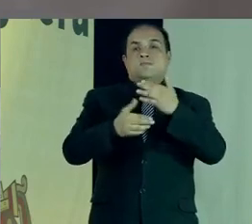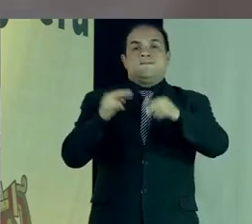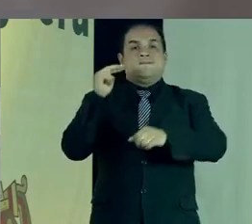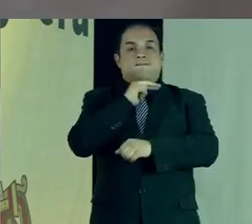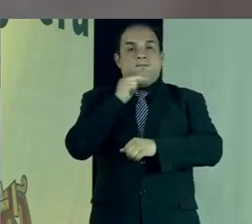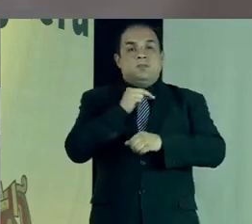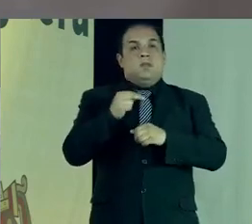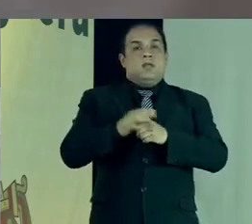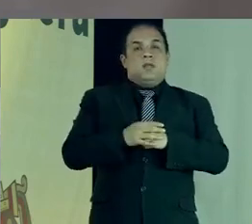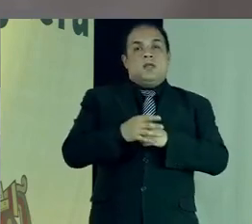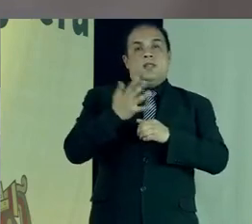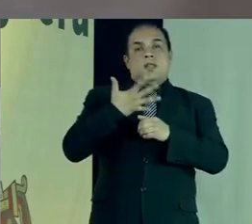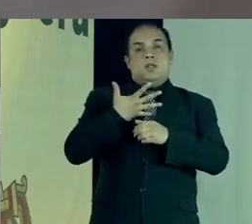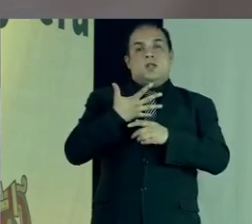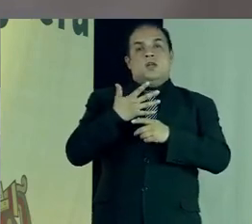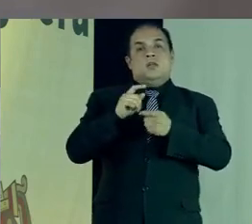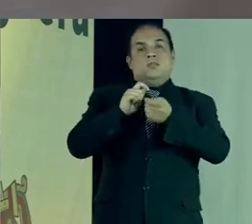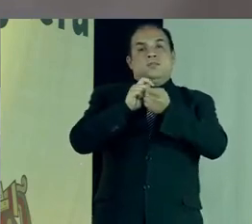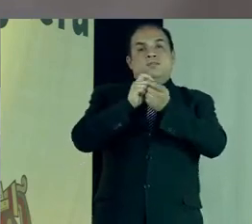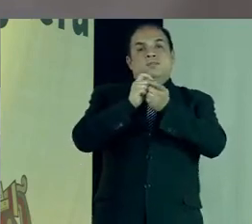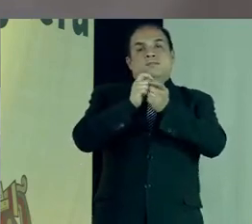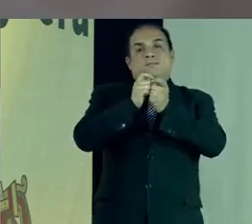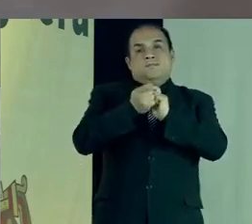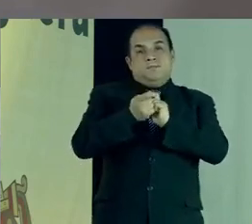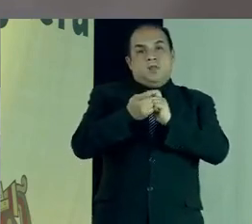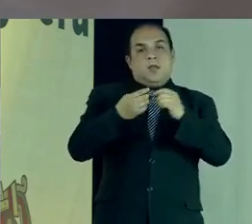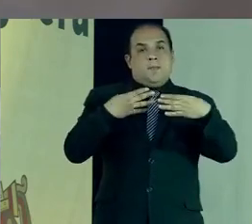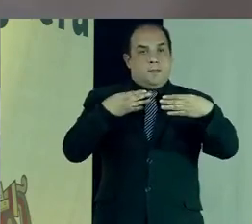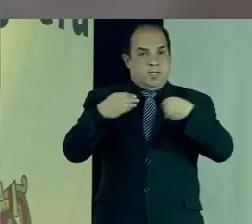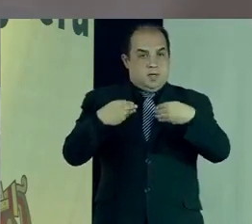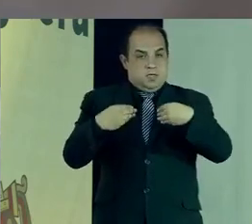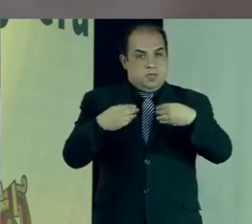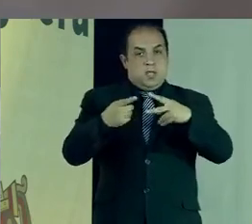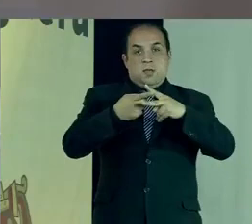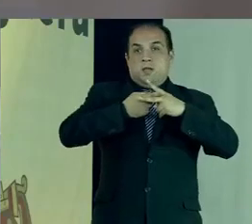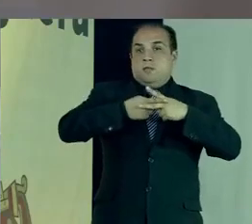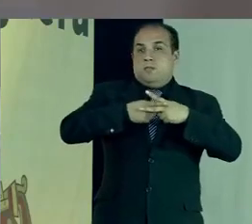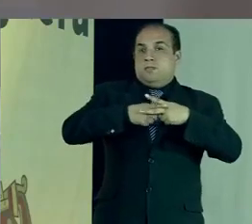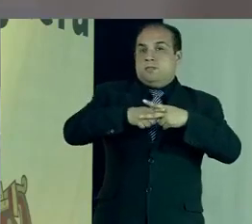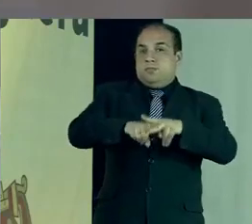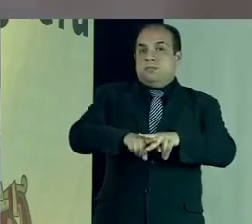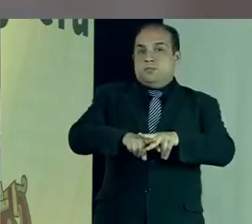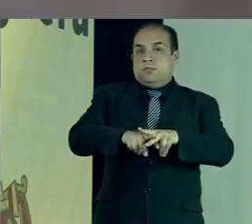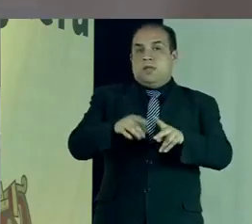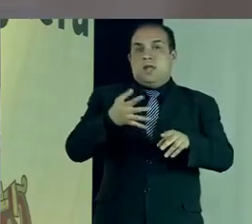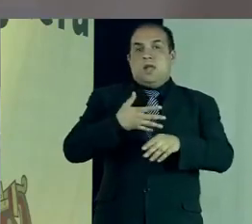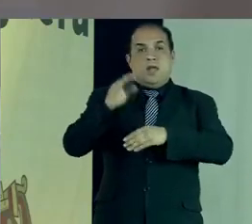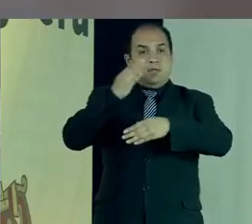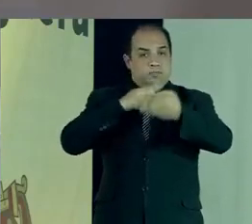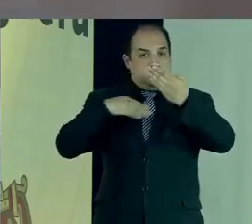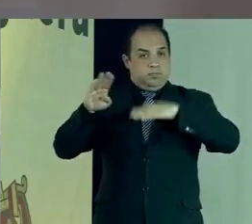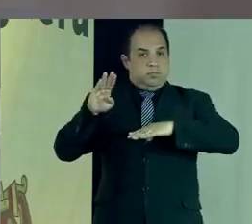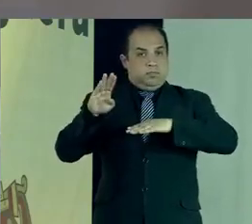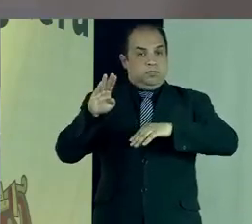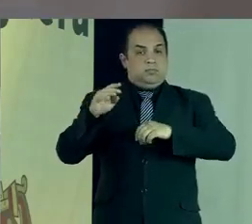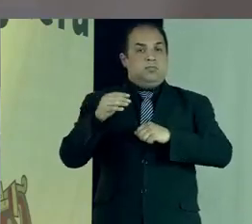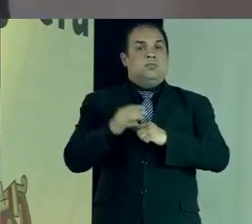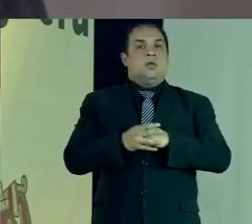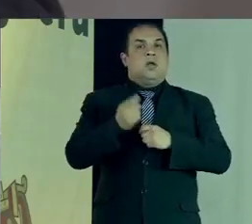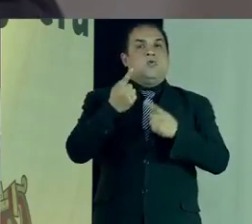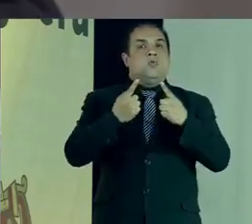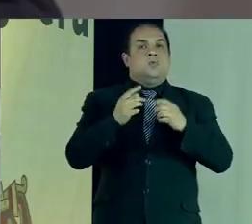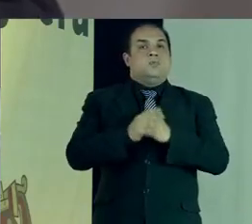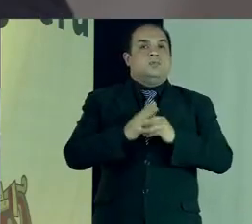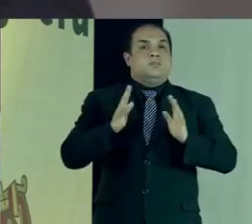conocemos como transición epidemiológica empezaron a tener éxito algunas intervenciones